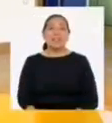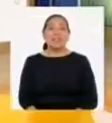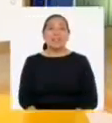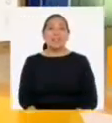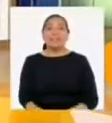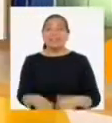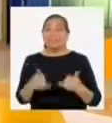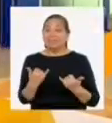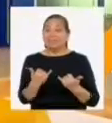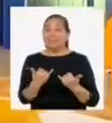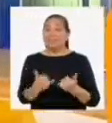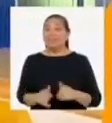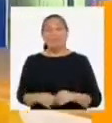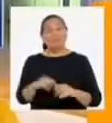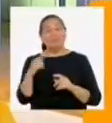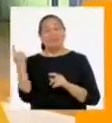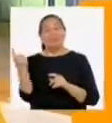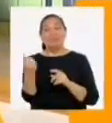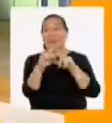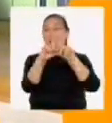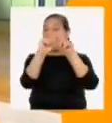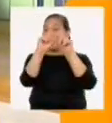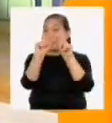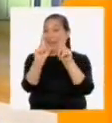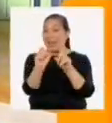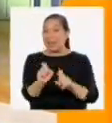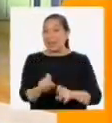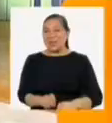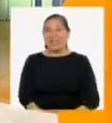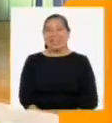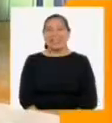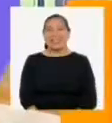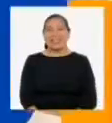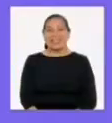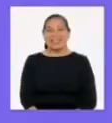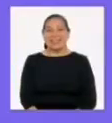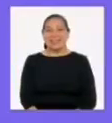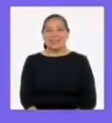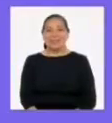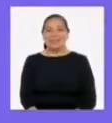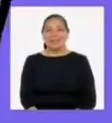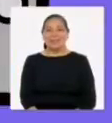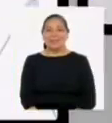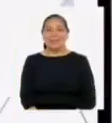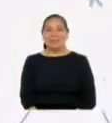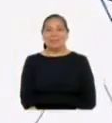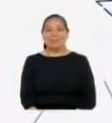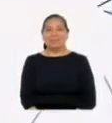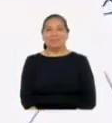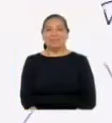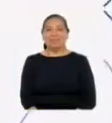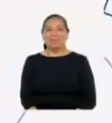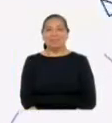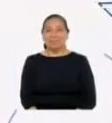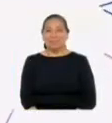profesora. Es hora de nuestra ronda de preguntas.